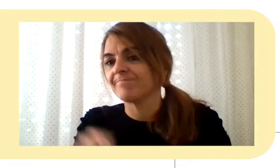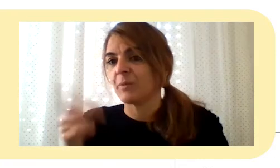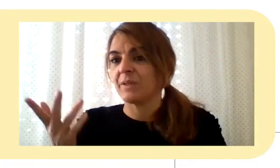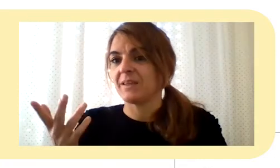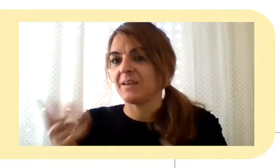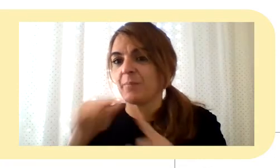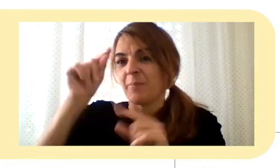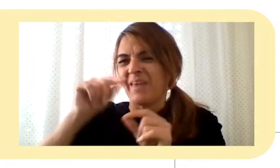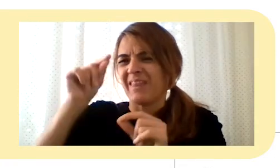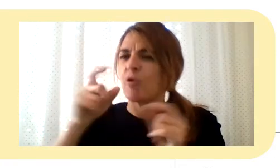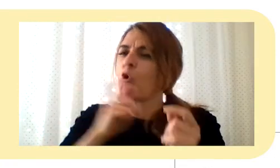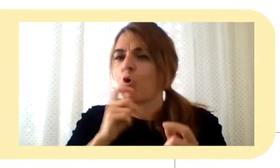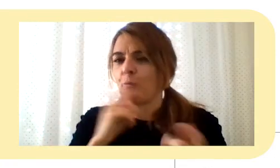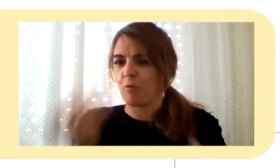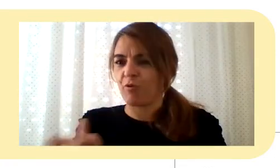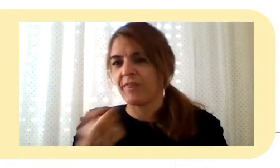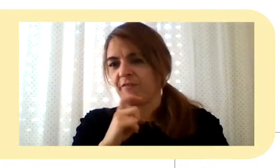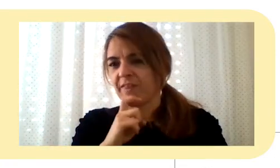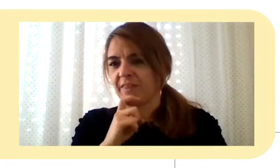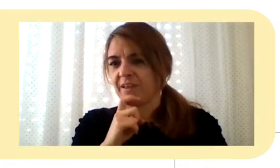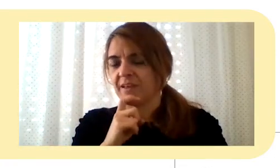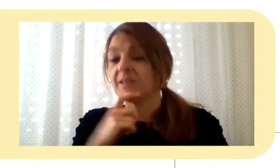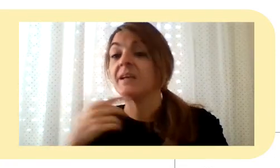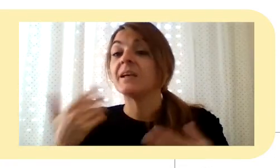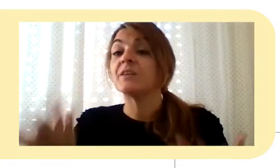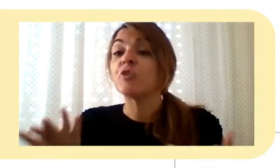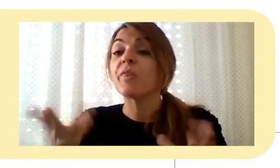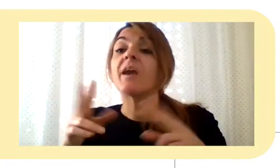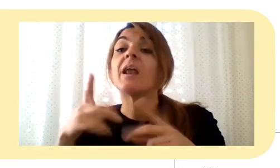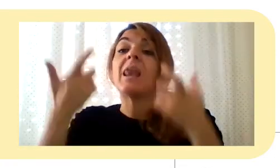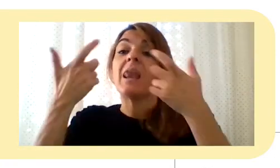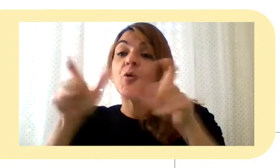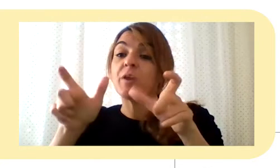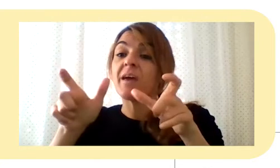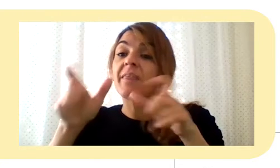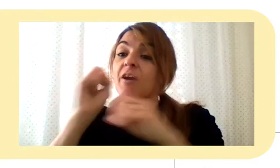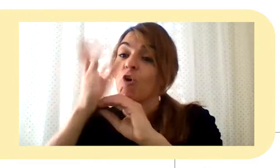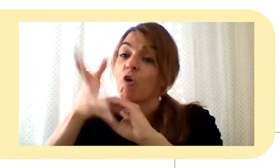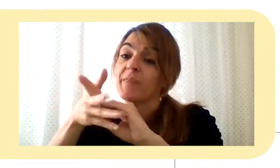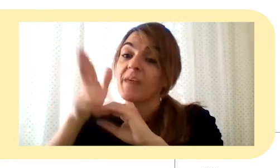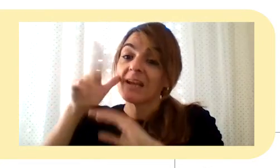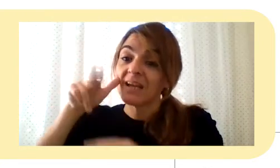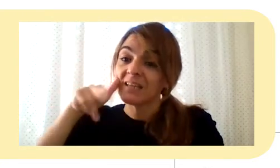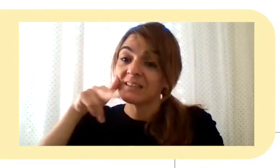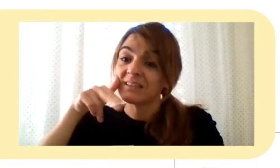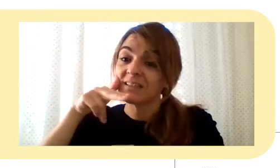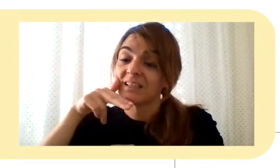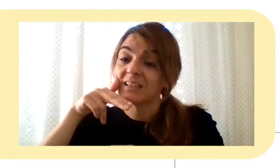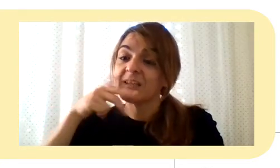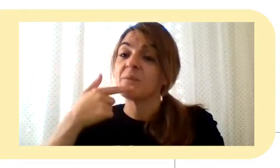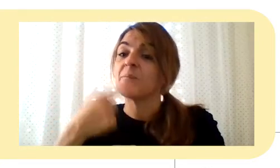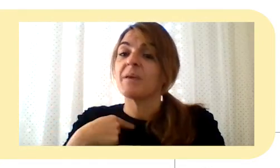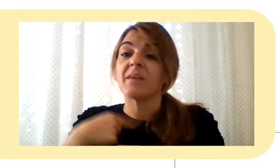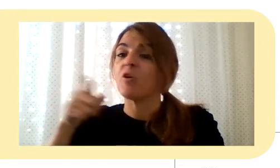medirla, acudí a la directora, a quien lleva la unidad de COVID del Hospital General de Alicante, que me dijo, básicamente, Teresa, son